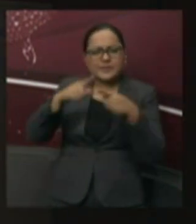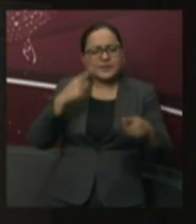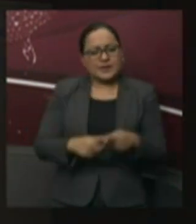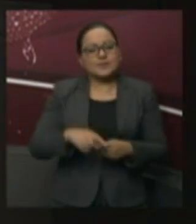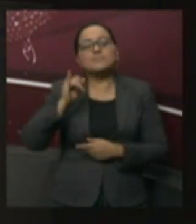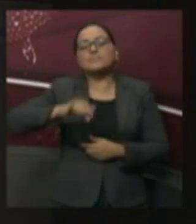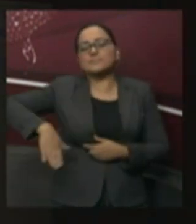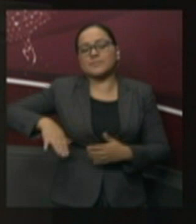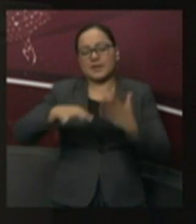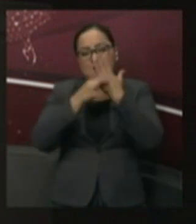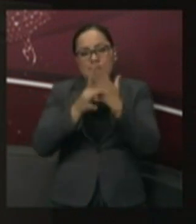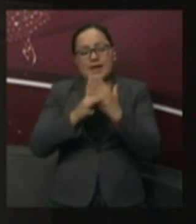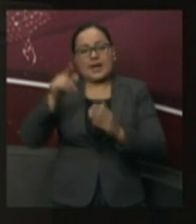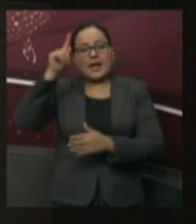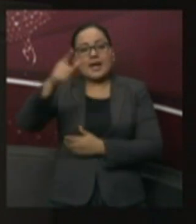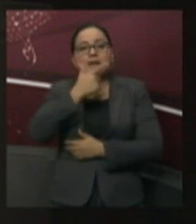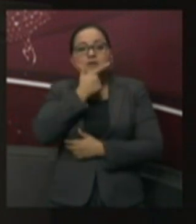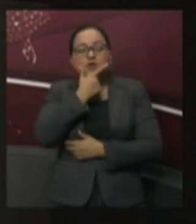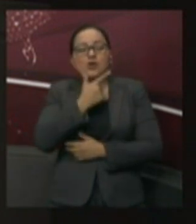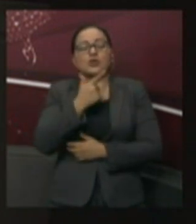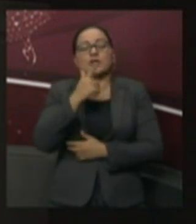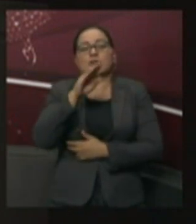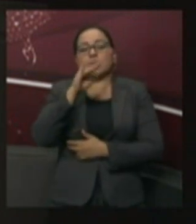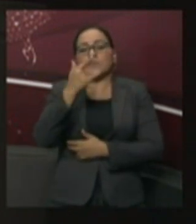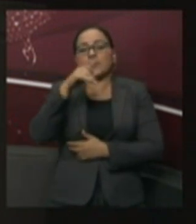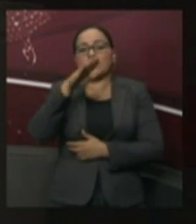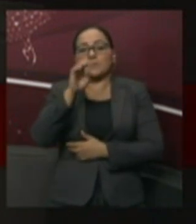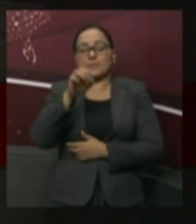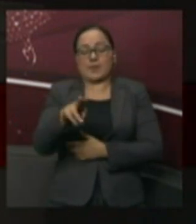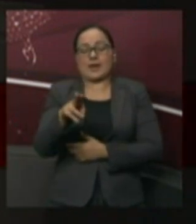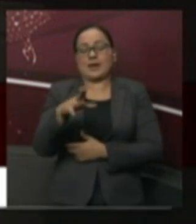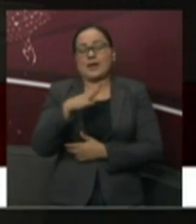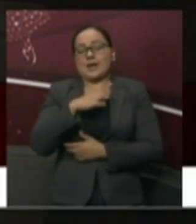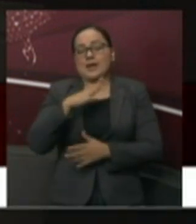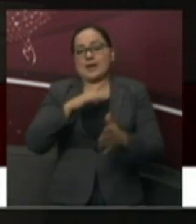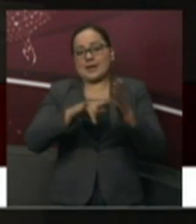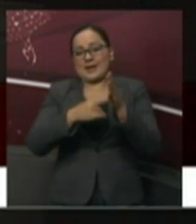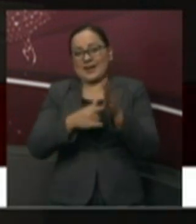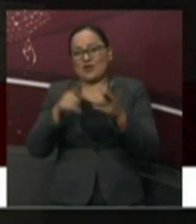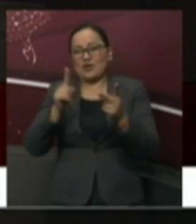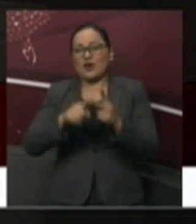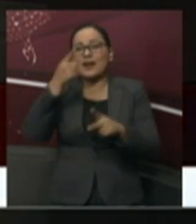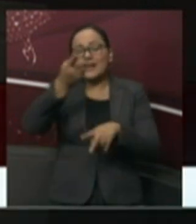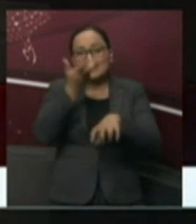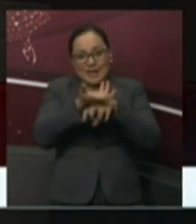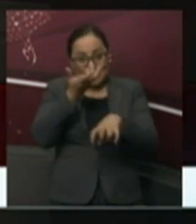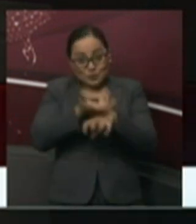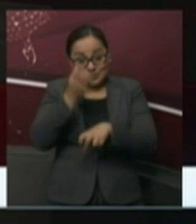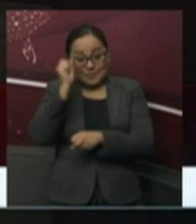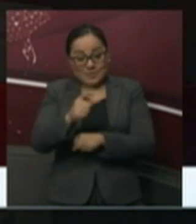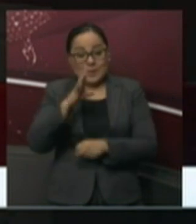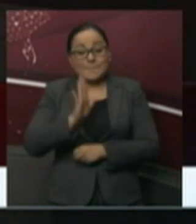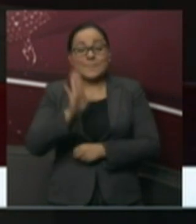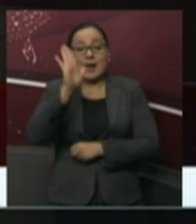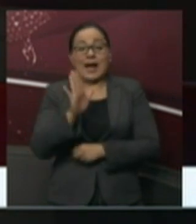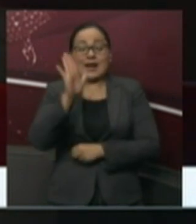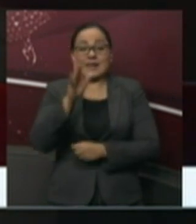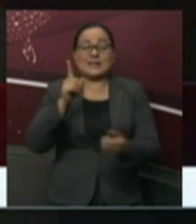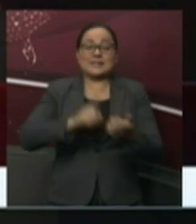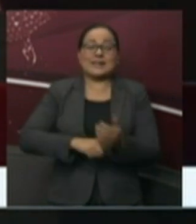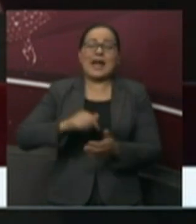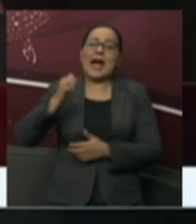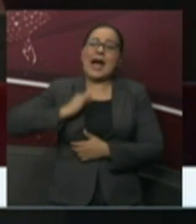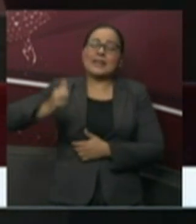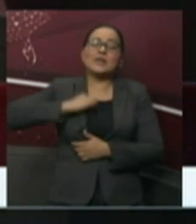mismo. El Big Ben en Londres, el Parlamento estadounidense, que además emula el Capitolio romano.